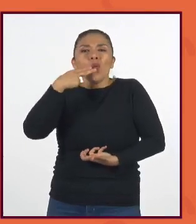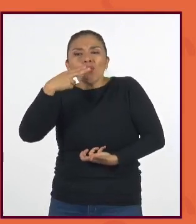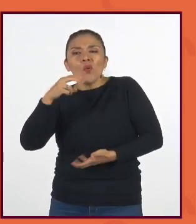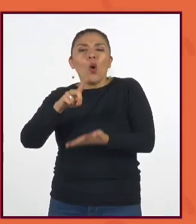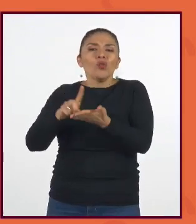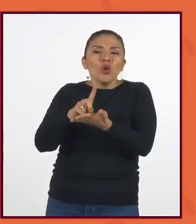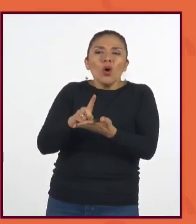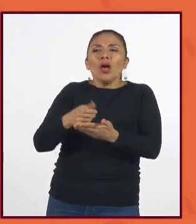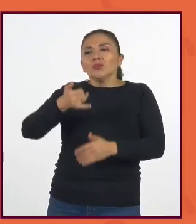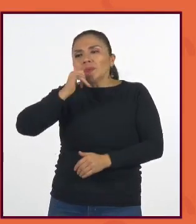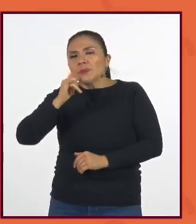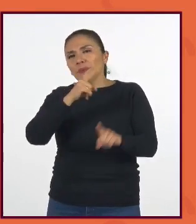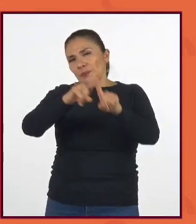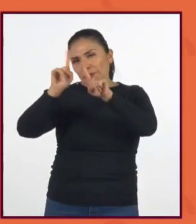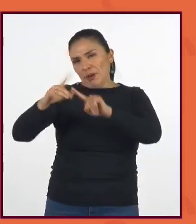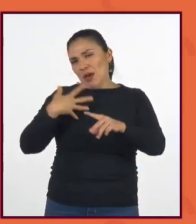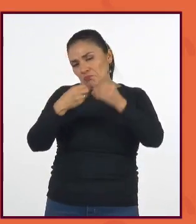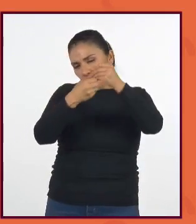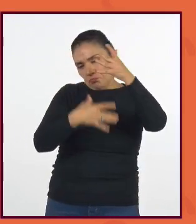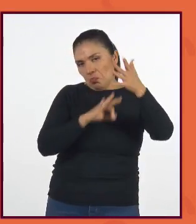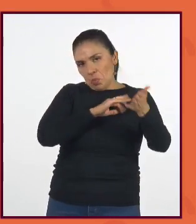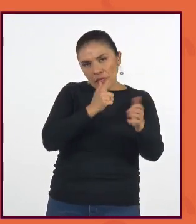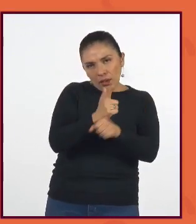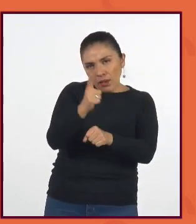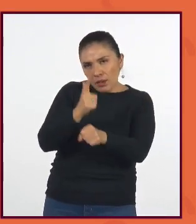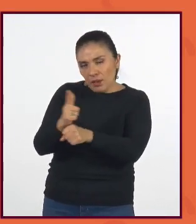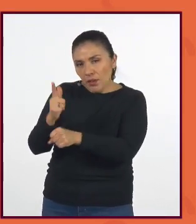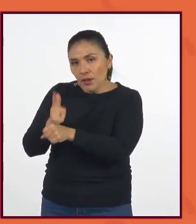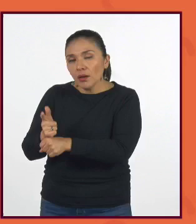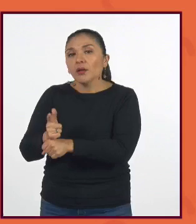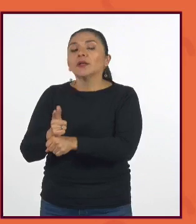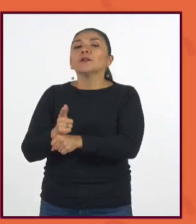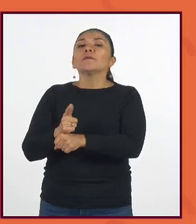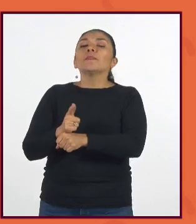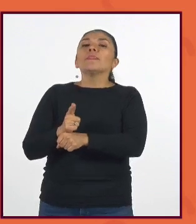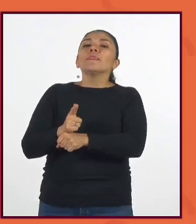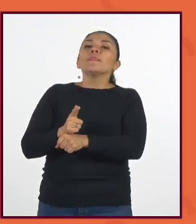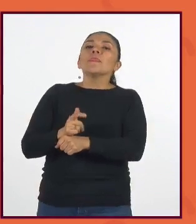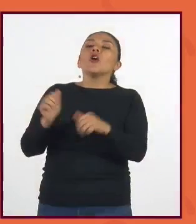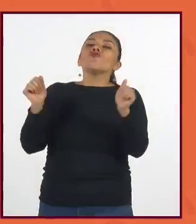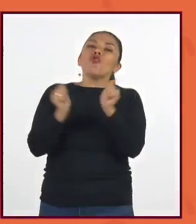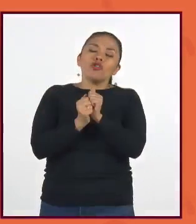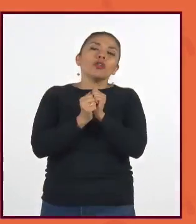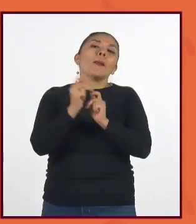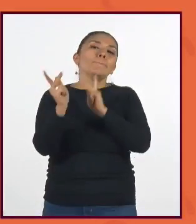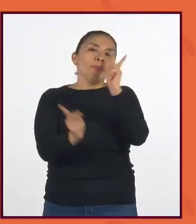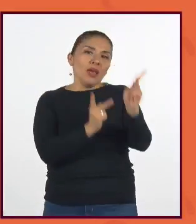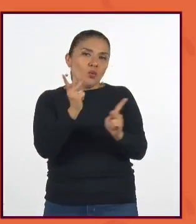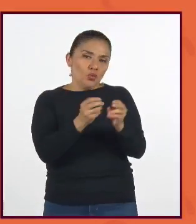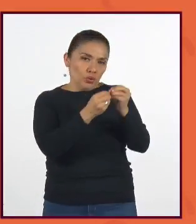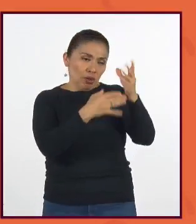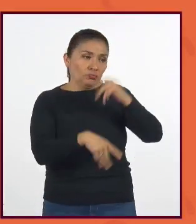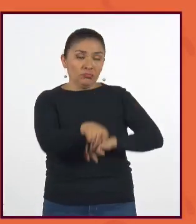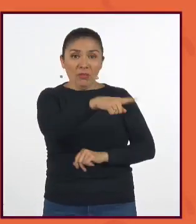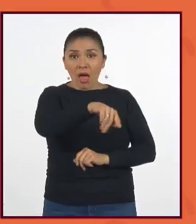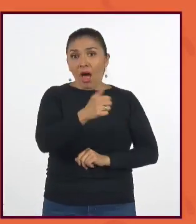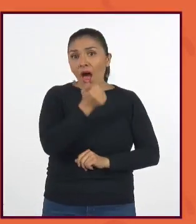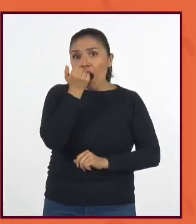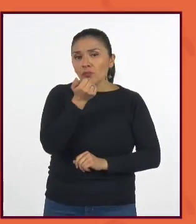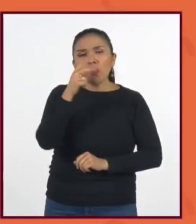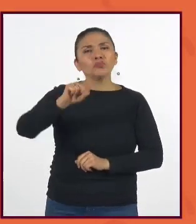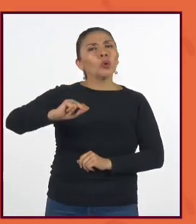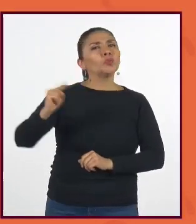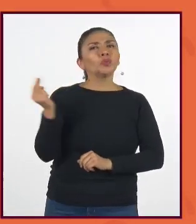hay diferentes detecciones con ciertas preguntas, si no el alumno o la persona no tiene